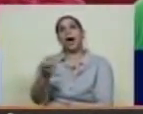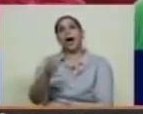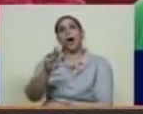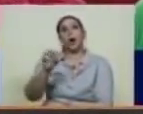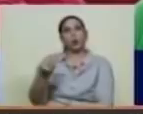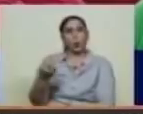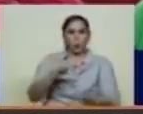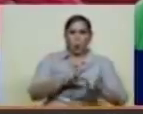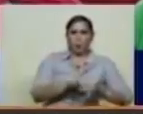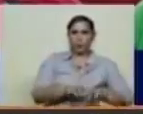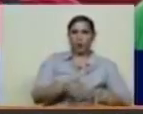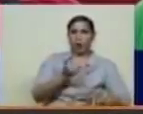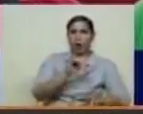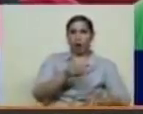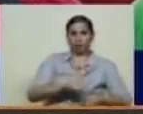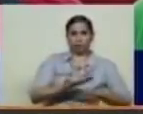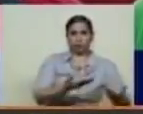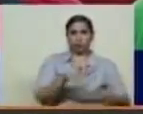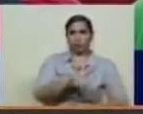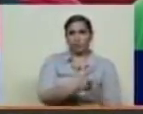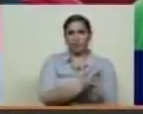aquí en Venezuela.